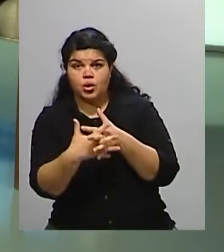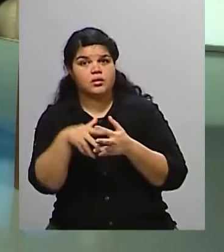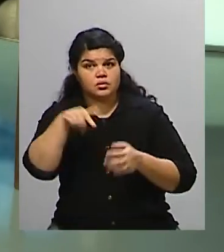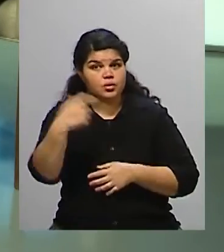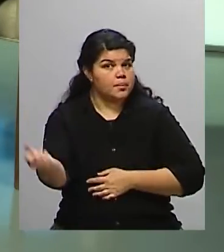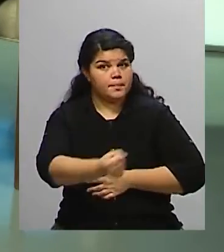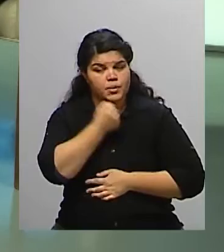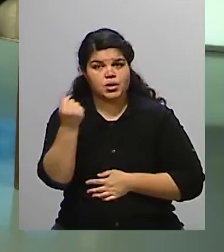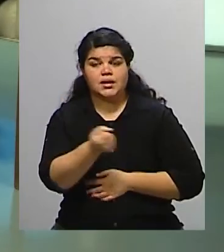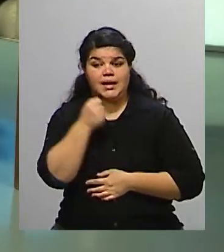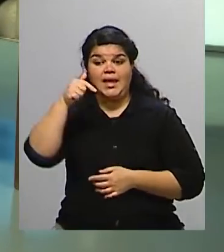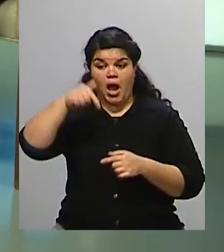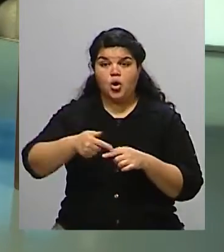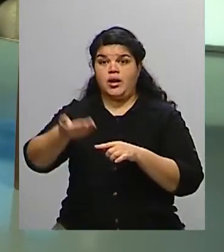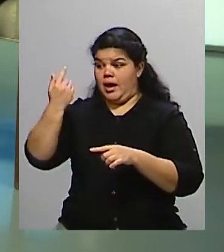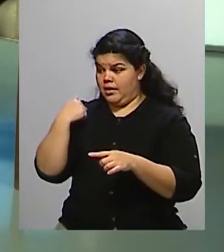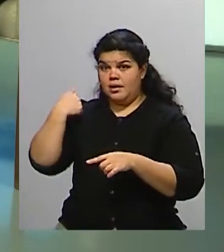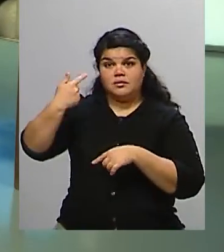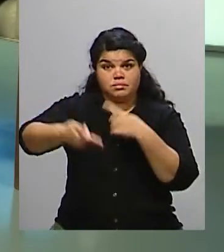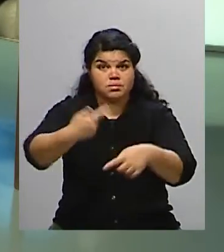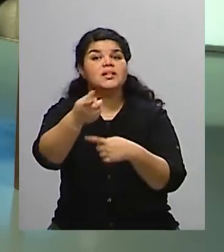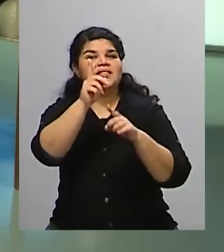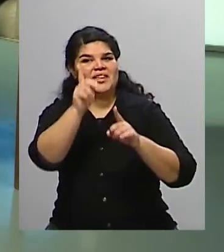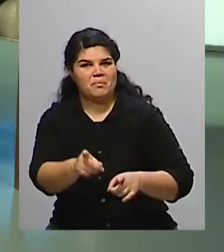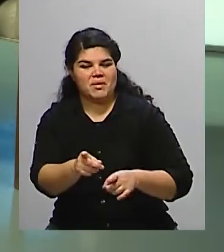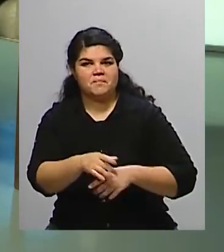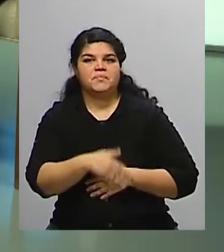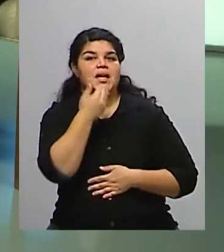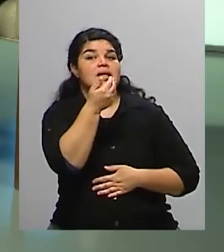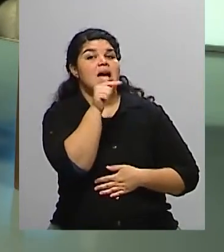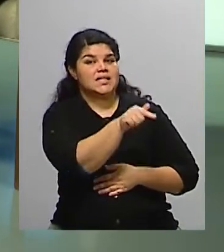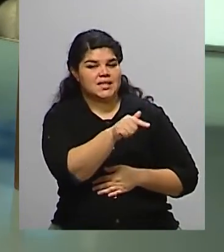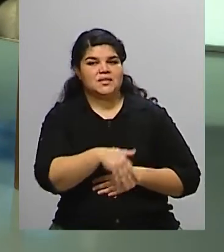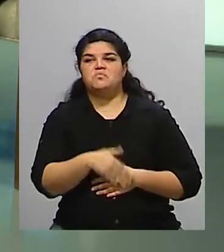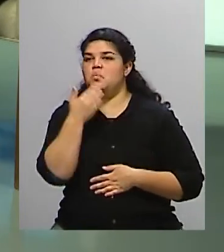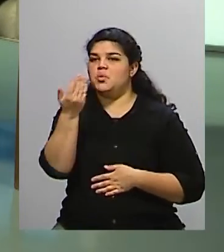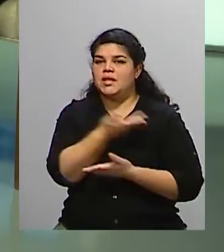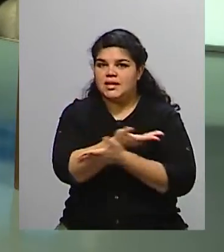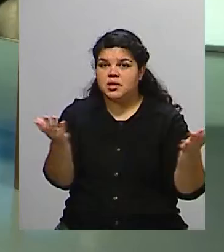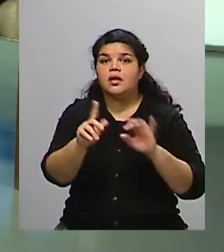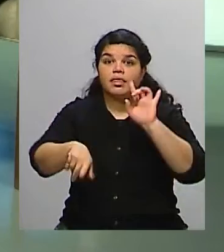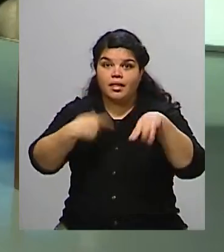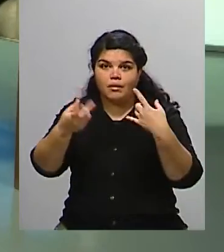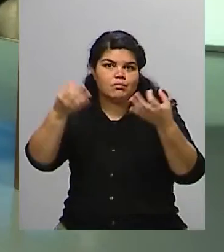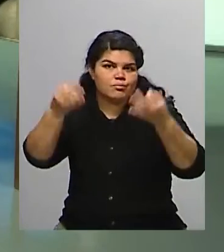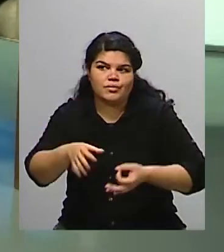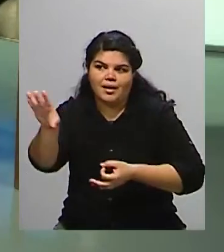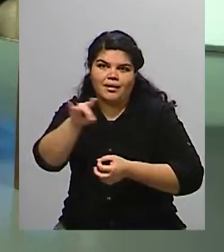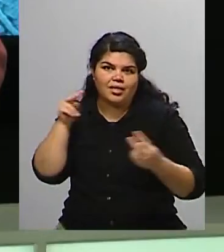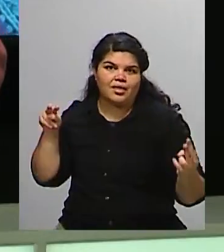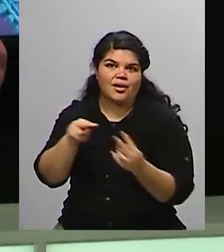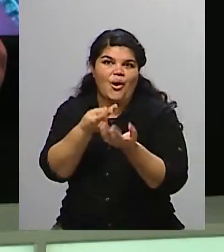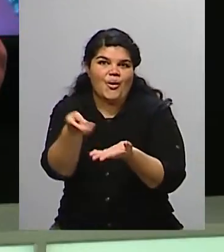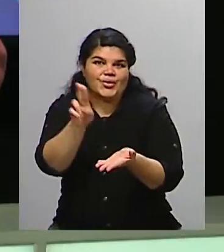va a seguir siendo en el futuro. También muchas gracias, Gustavo. Gracias a ustedes por la invitación. Y bueno, será hasta cualquier momento. Seguramente vamos a volver a estar juntos.